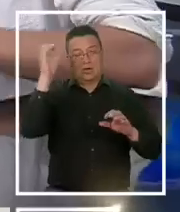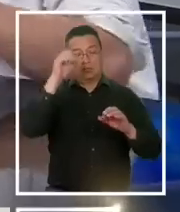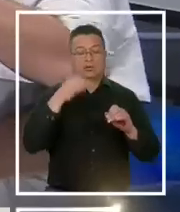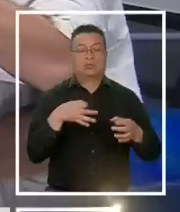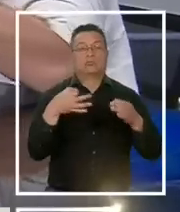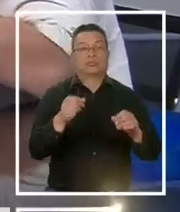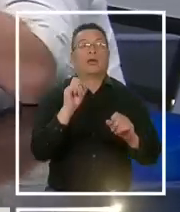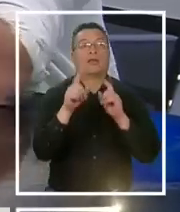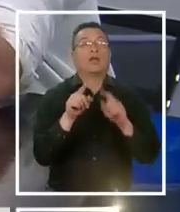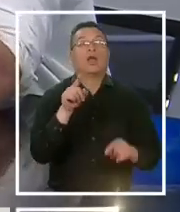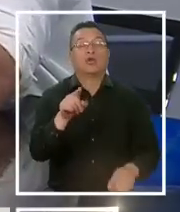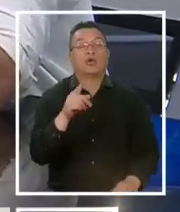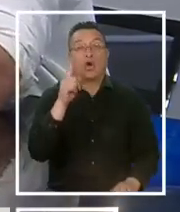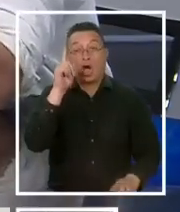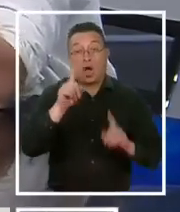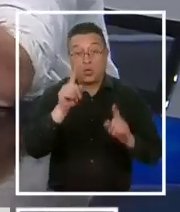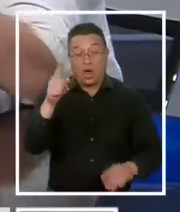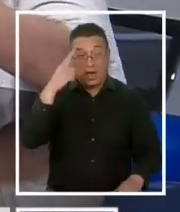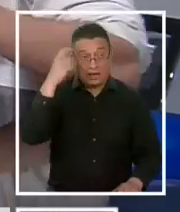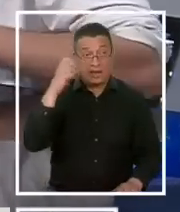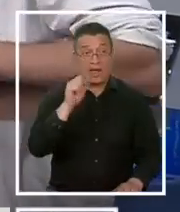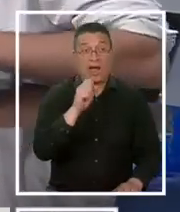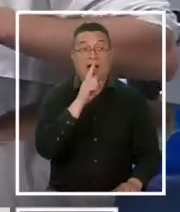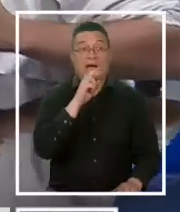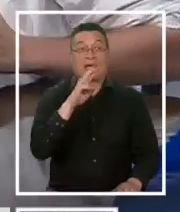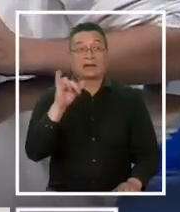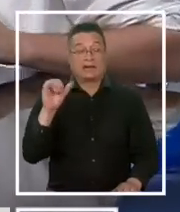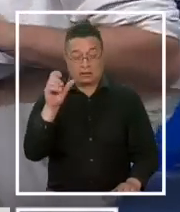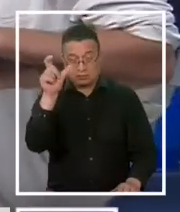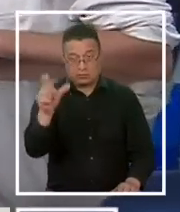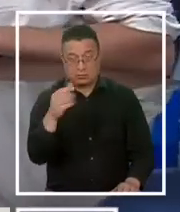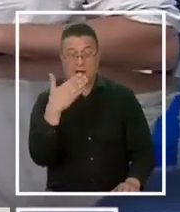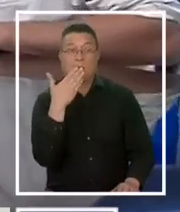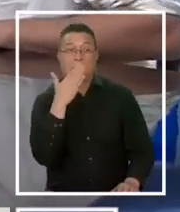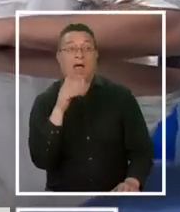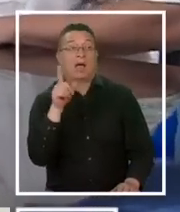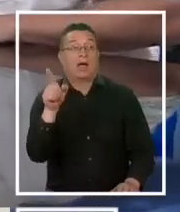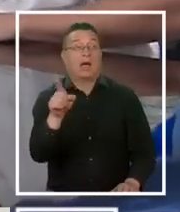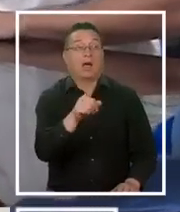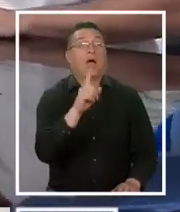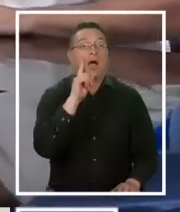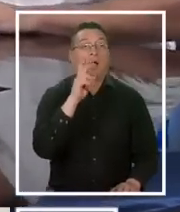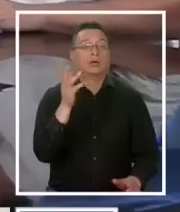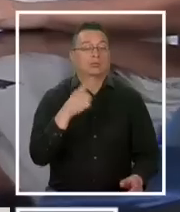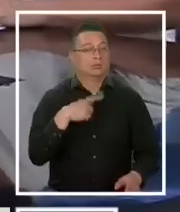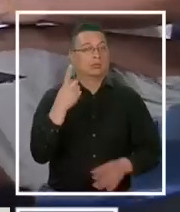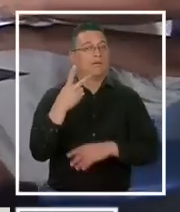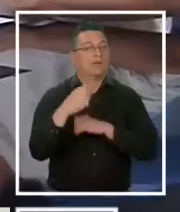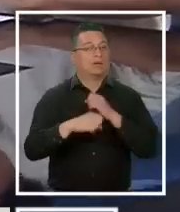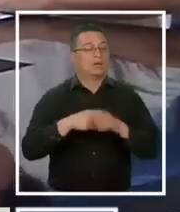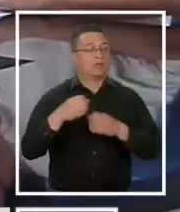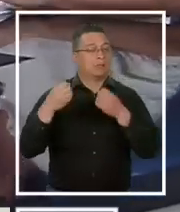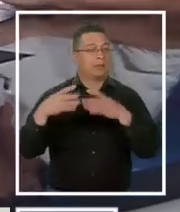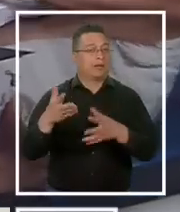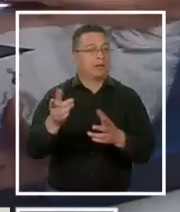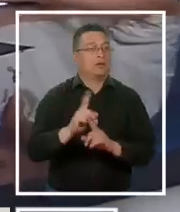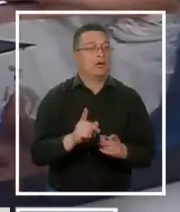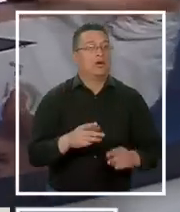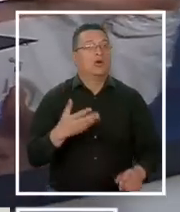si alguien a esta altura en su casa cree que Fernando hacho opera como experto Yo le quiero decir se ha saltado como 20 años